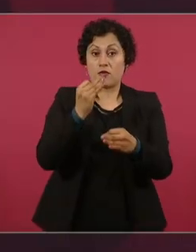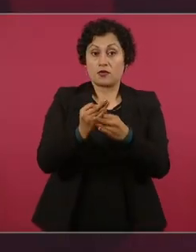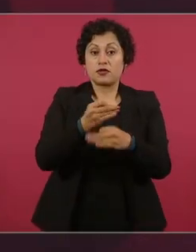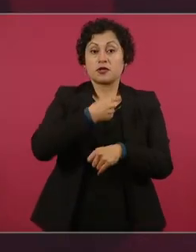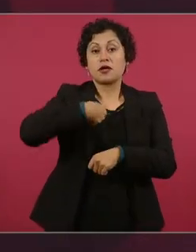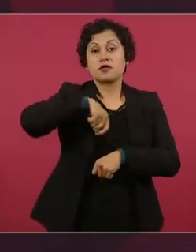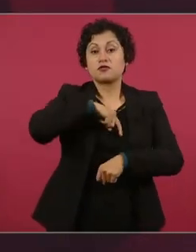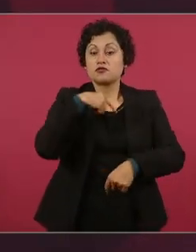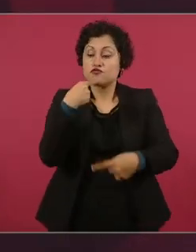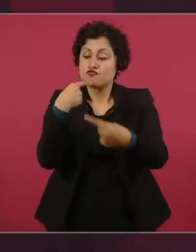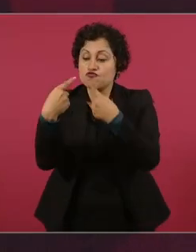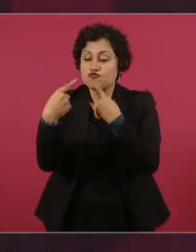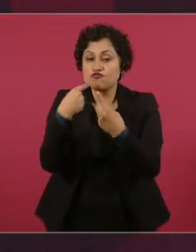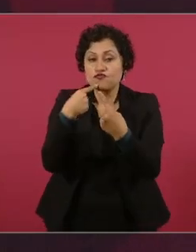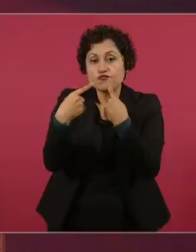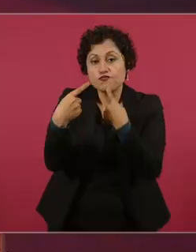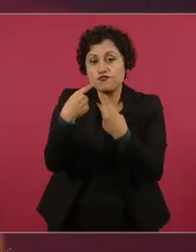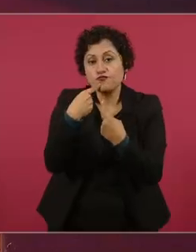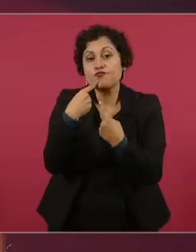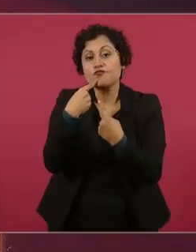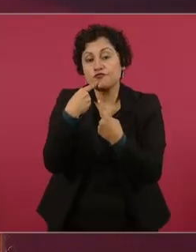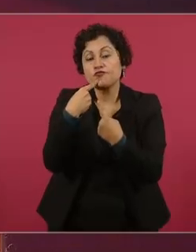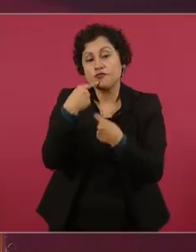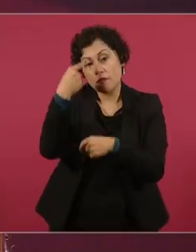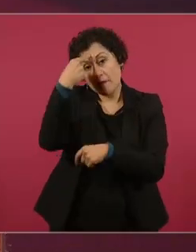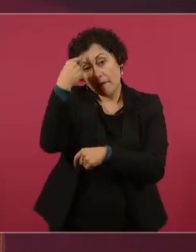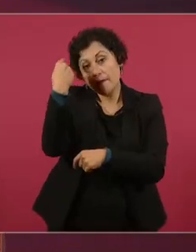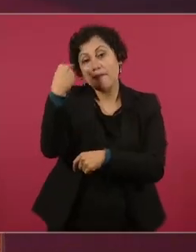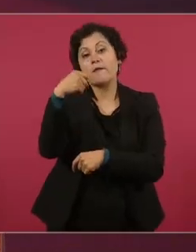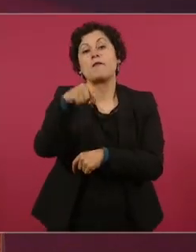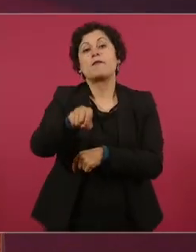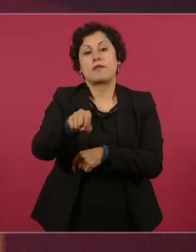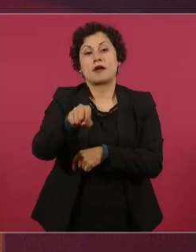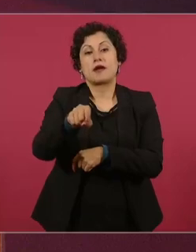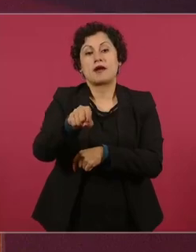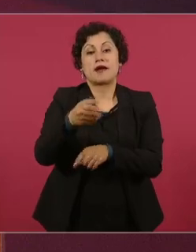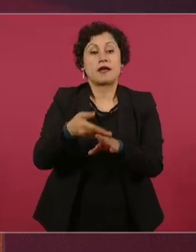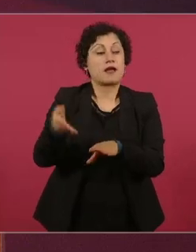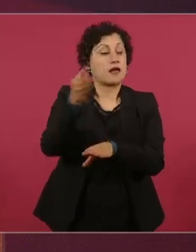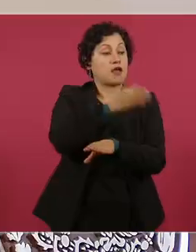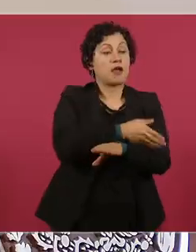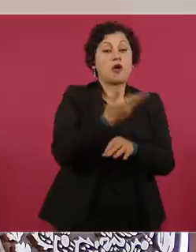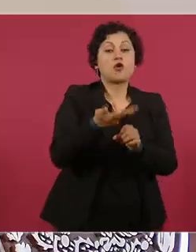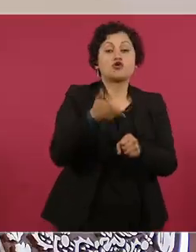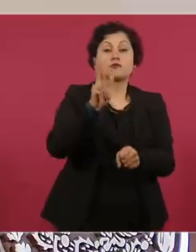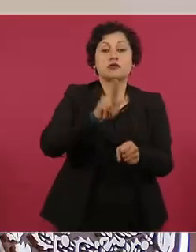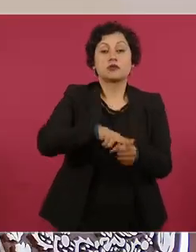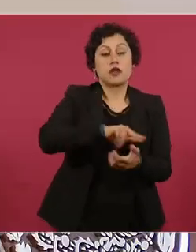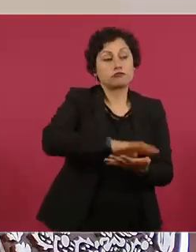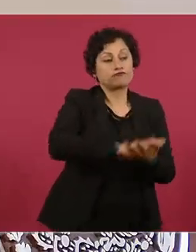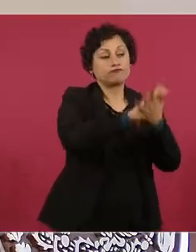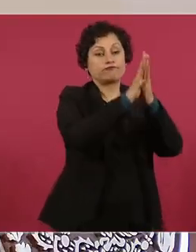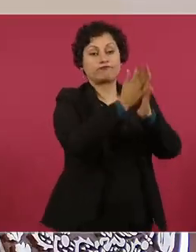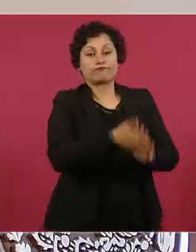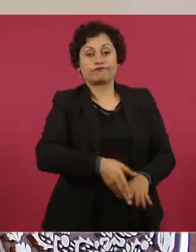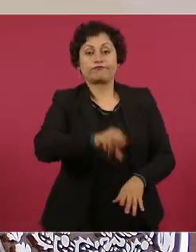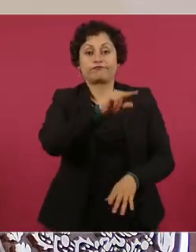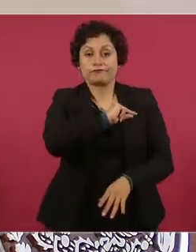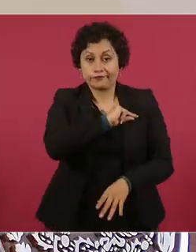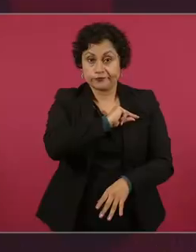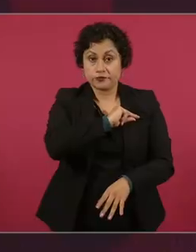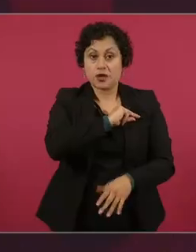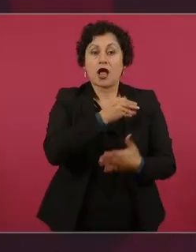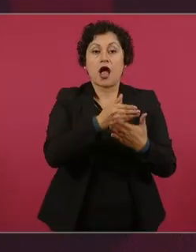para la adquisición de los hospitales que estaban privatizados y que van a ser propiedad